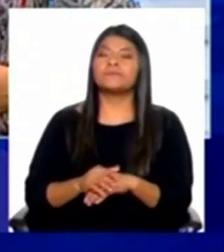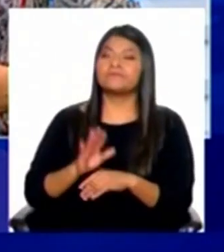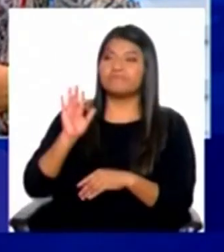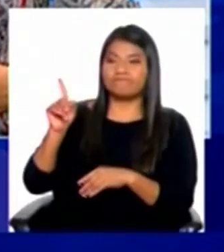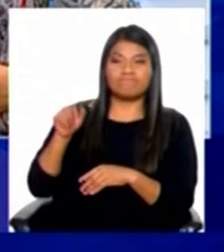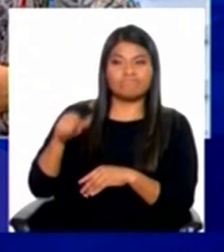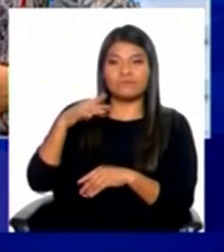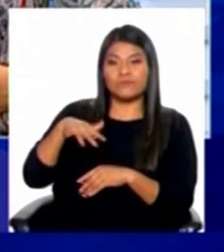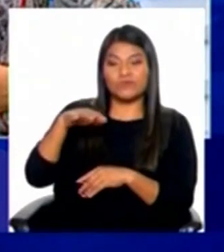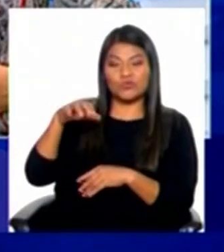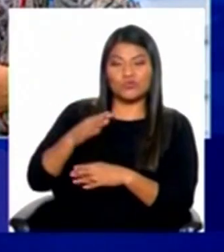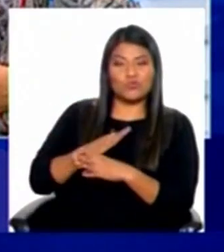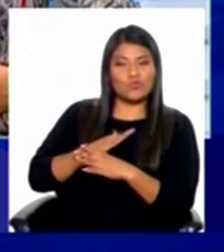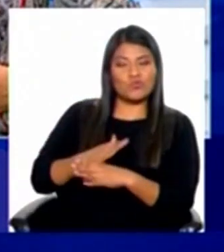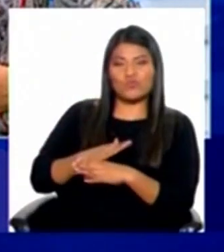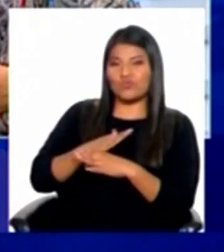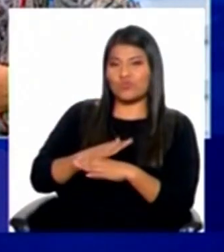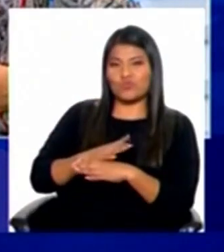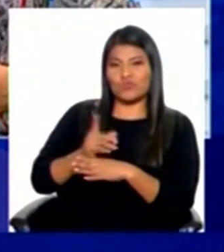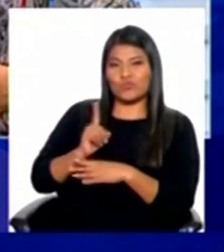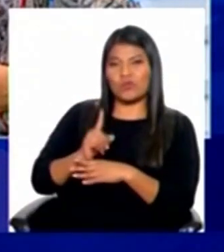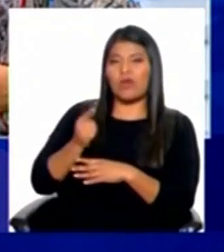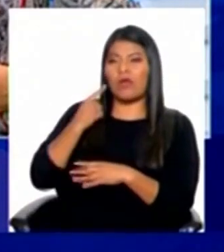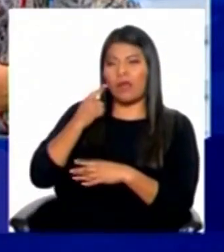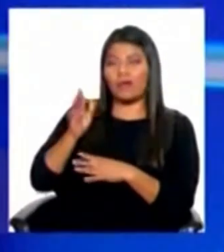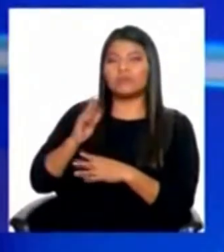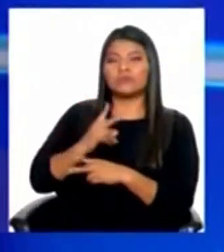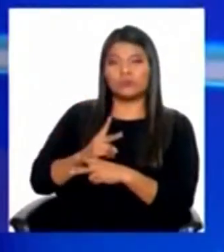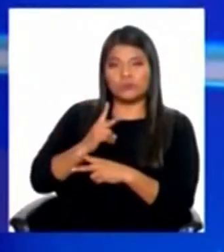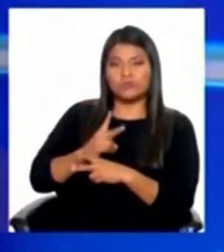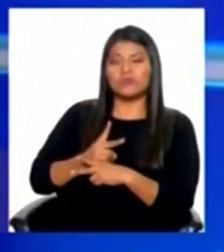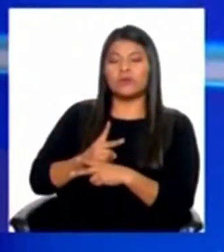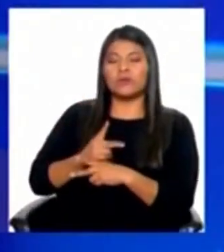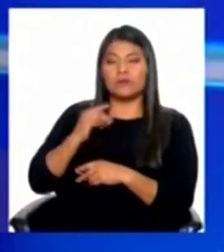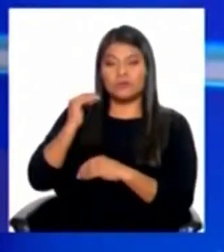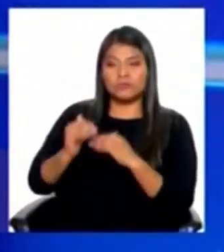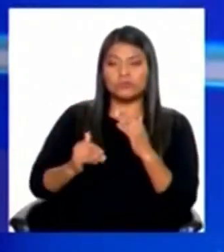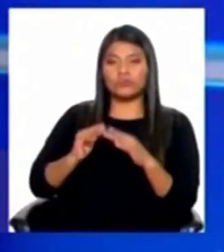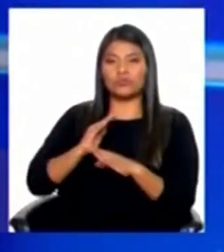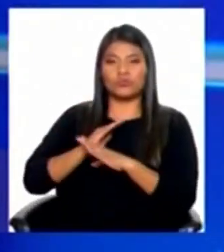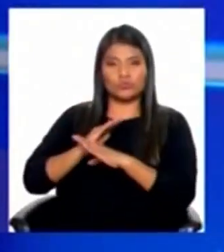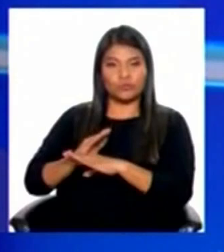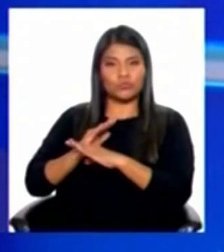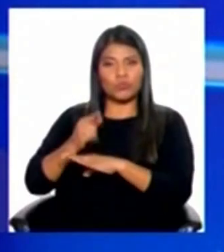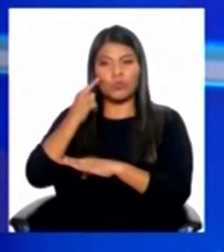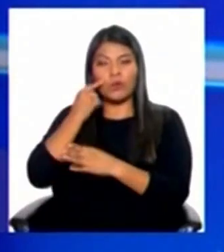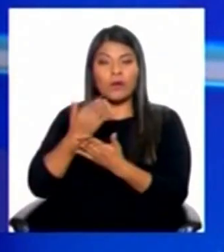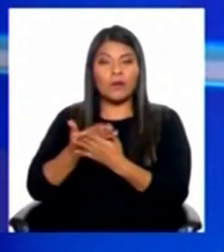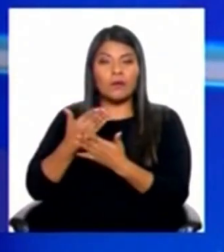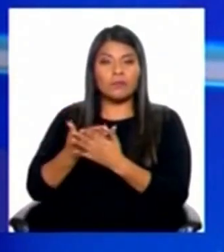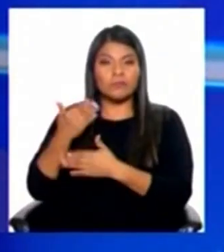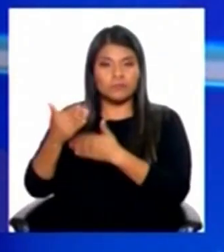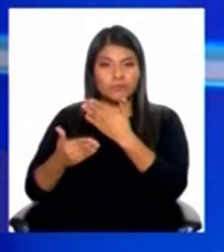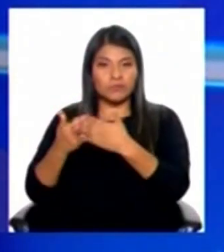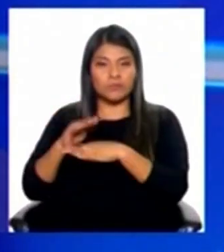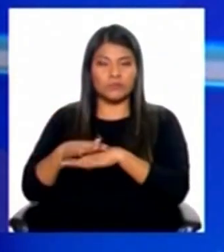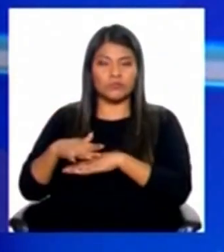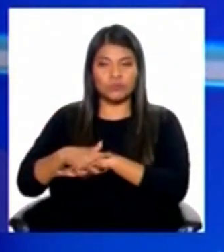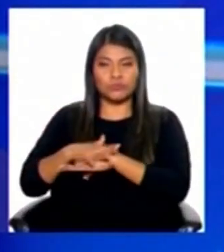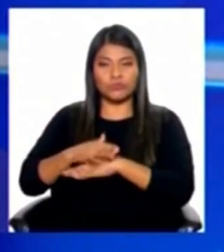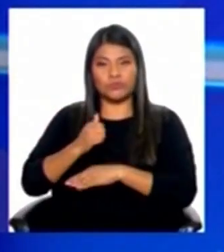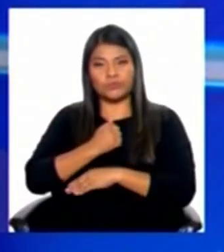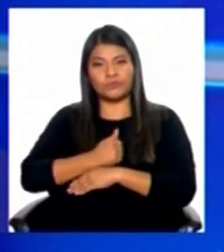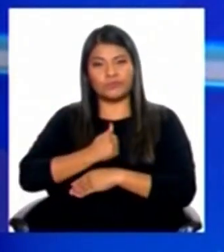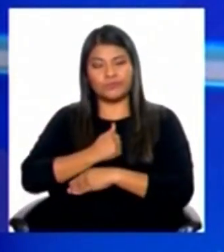las organizaciones criminales, poder destruirlas, recabar, digamos, indicios y evidencias necesarias para poder controlar de la mejor manera la